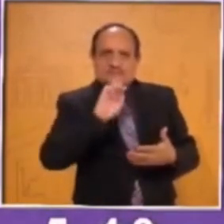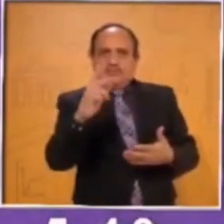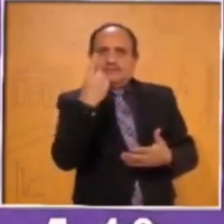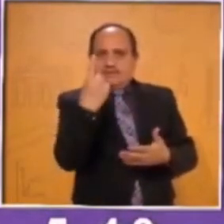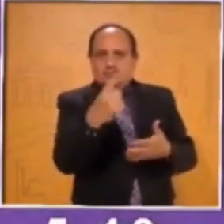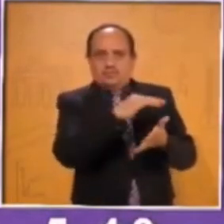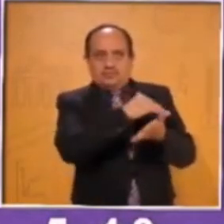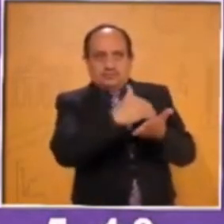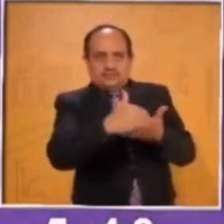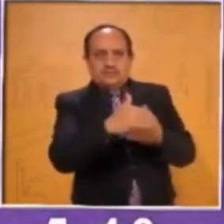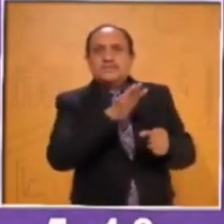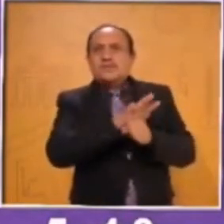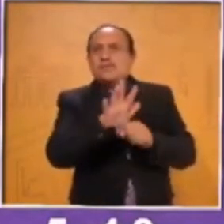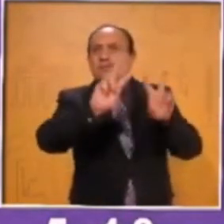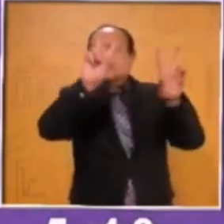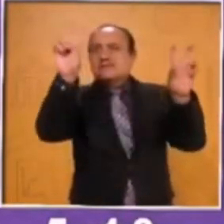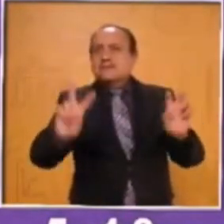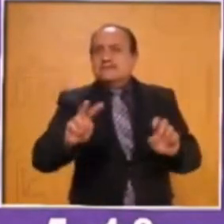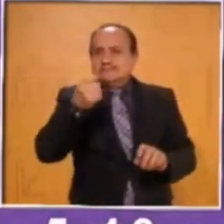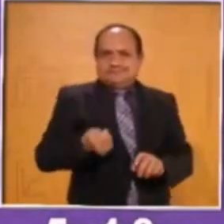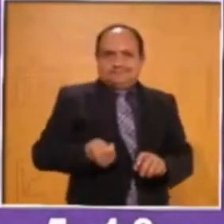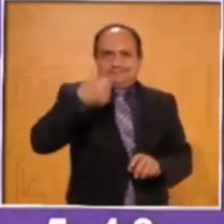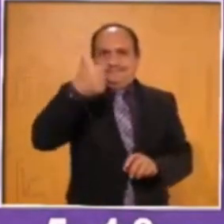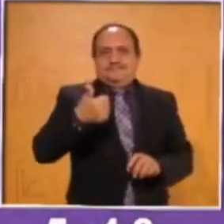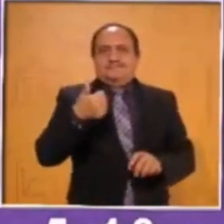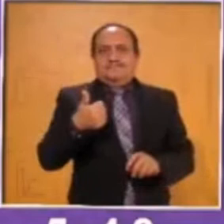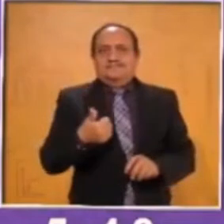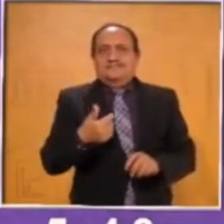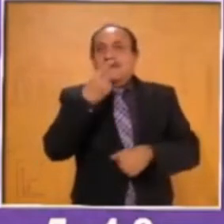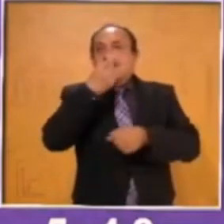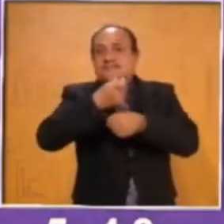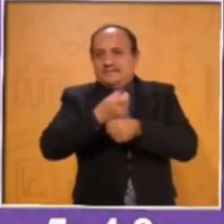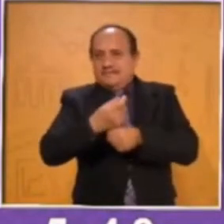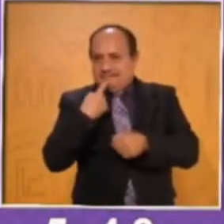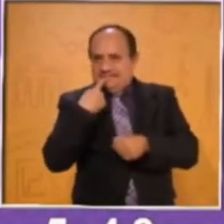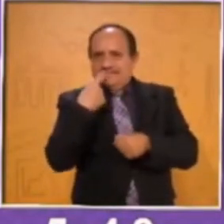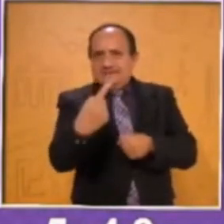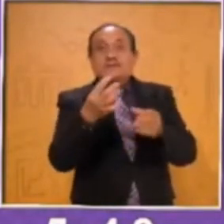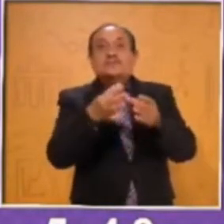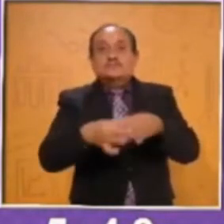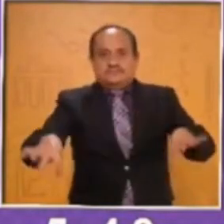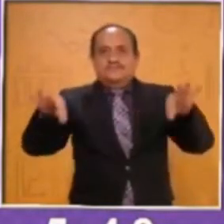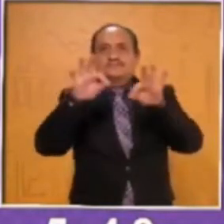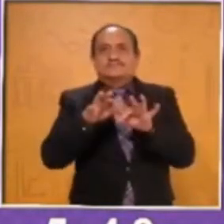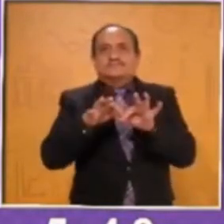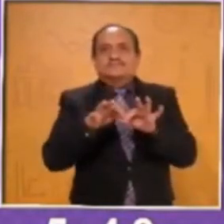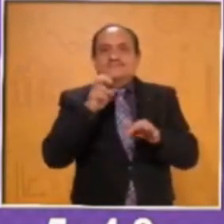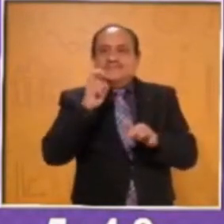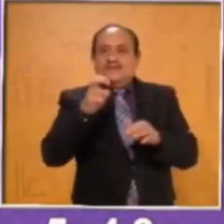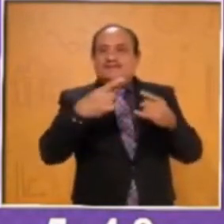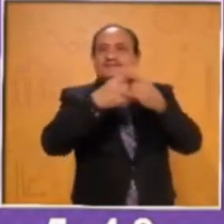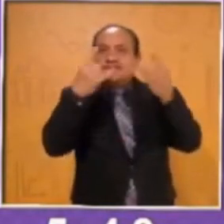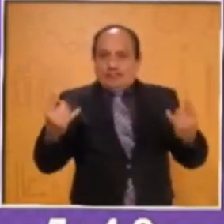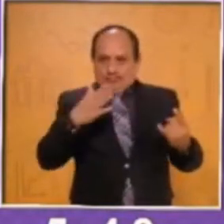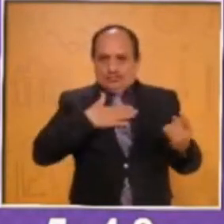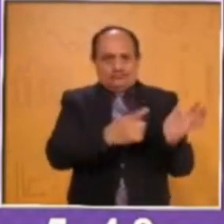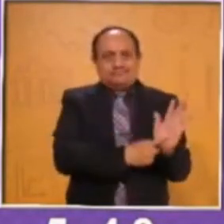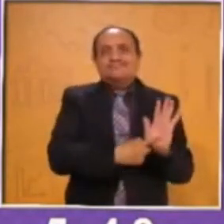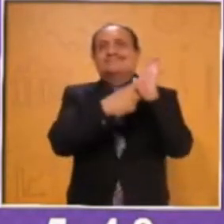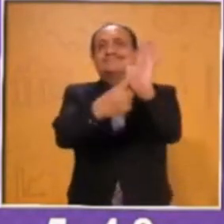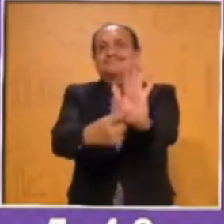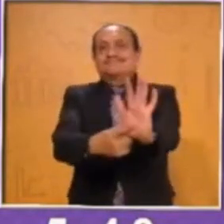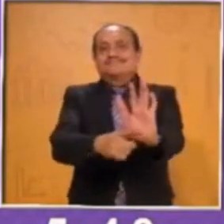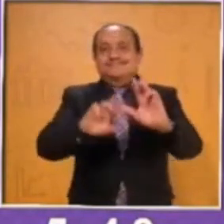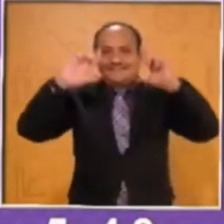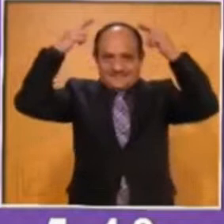¿Sí? ¿Cuál es el tema principal del cuento? Primero que nada mencionar, importantísimo, este cuento que yo traigo se llama Los